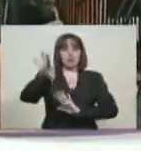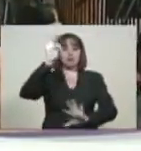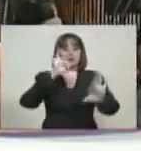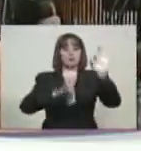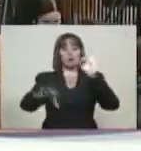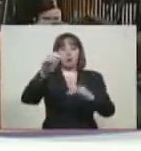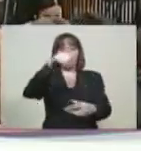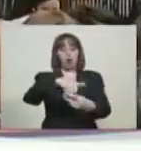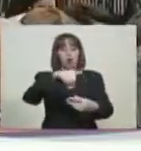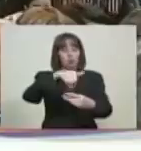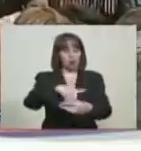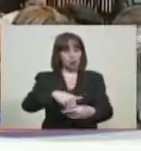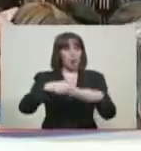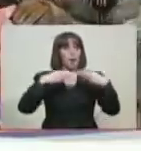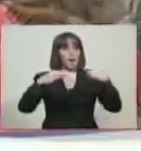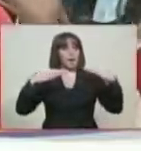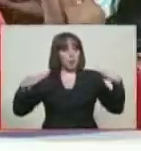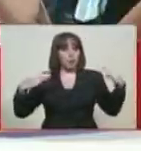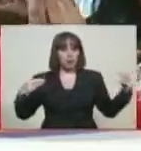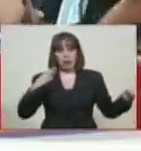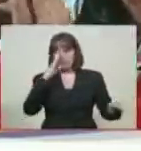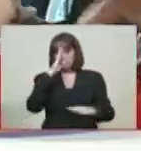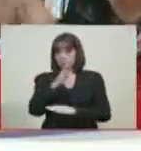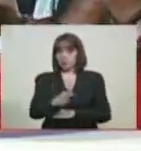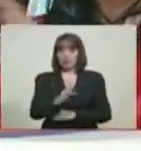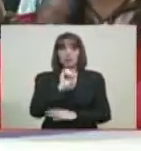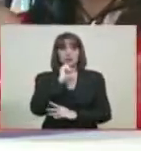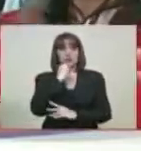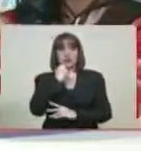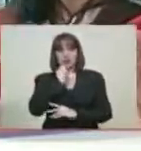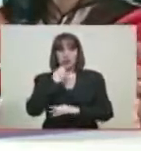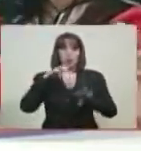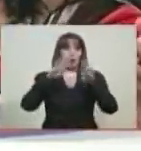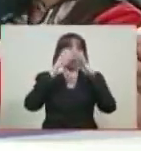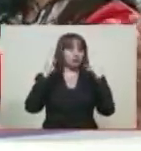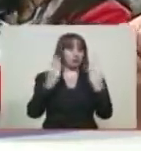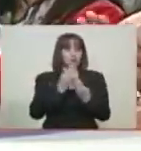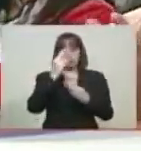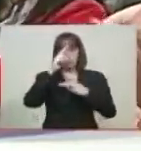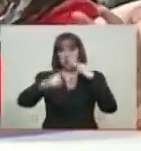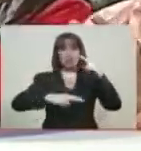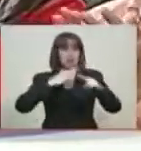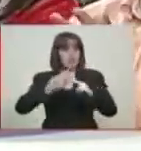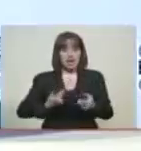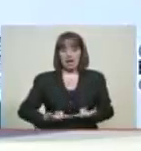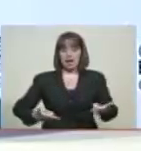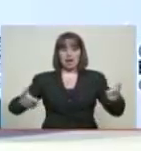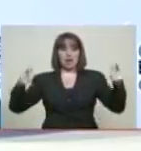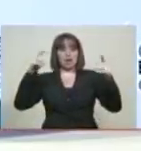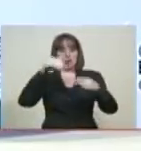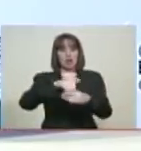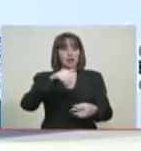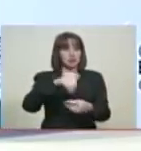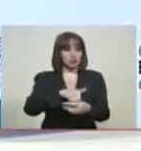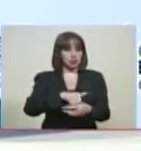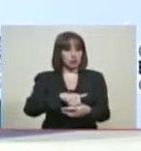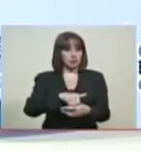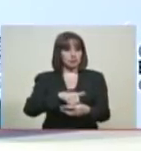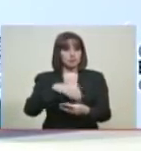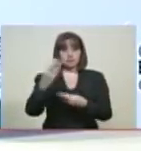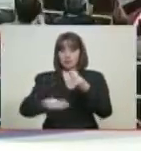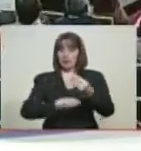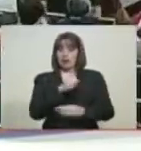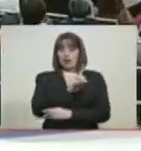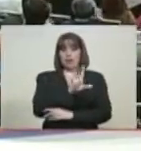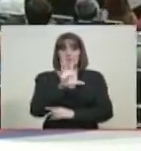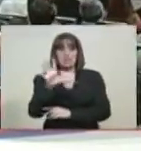por voto popular directo secreto universal en libres comicios en las elecciones